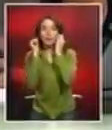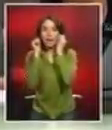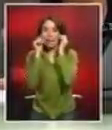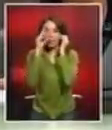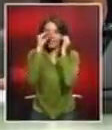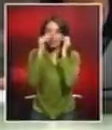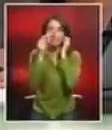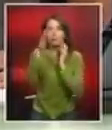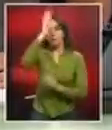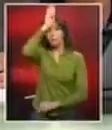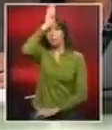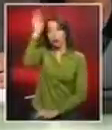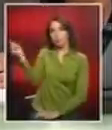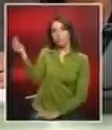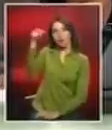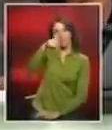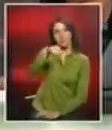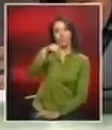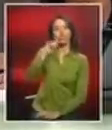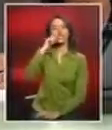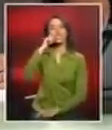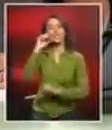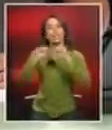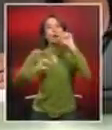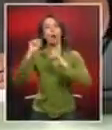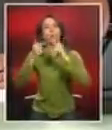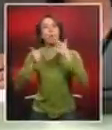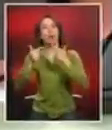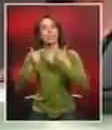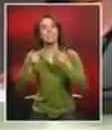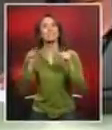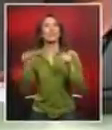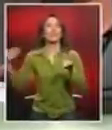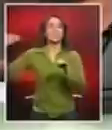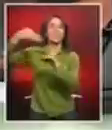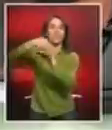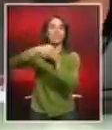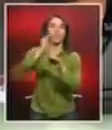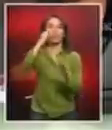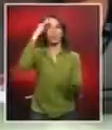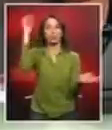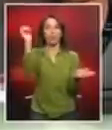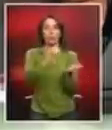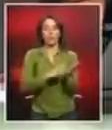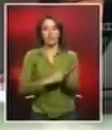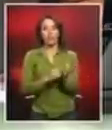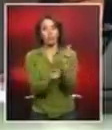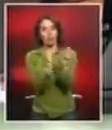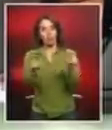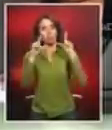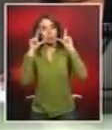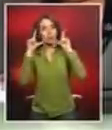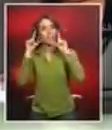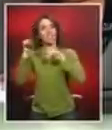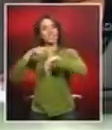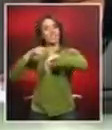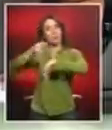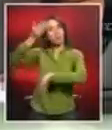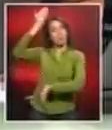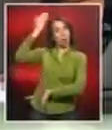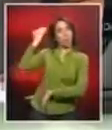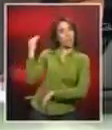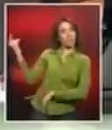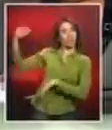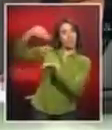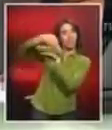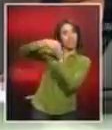centrado en la Avenida del Papa y todo el significado político que también se le dio esta visita en medio de la dictadura. Protagonistas de ese momento nos